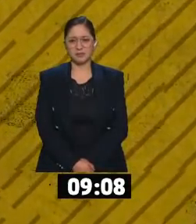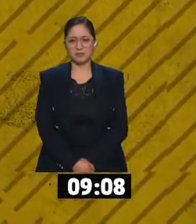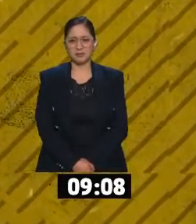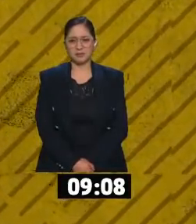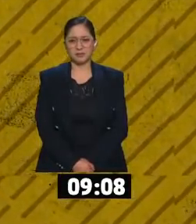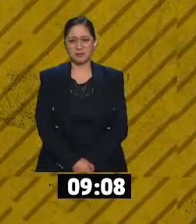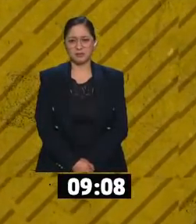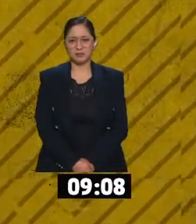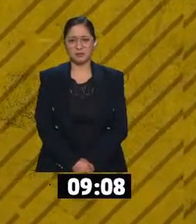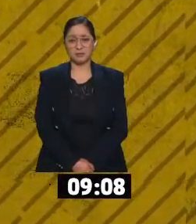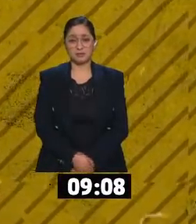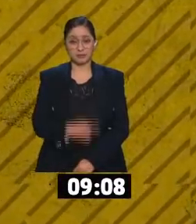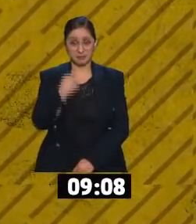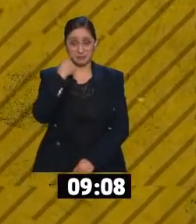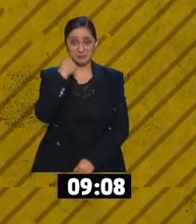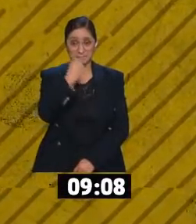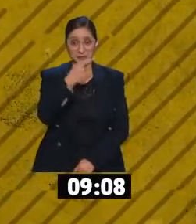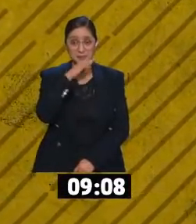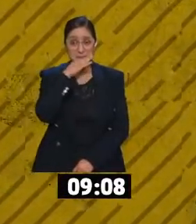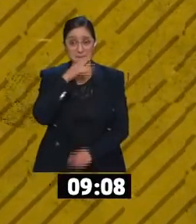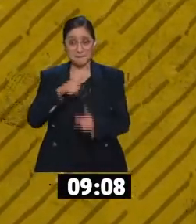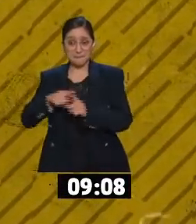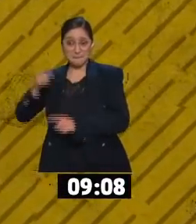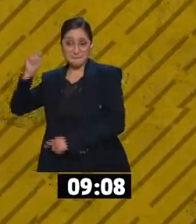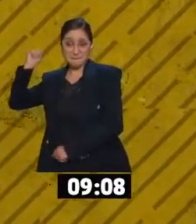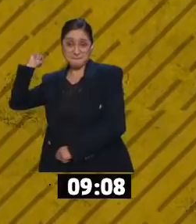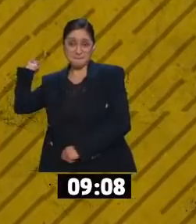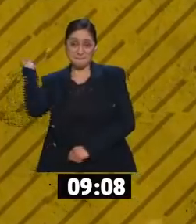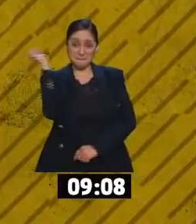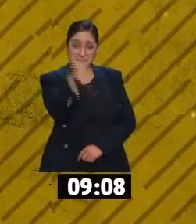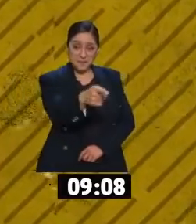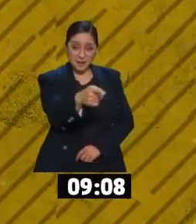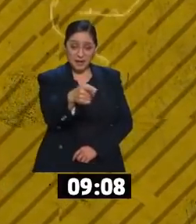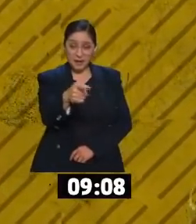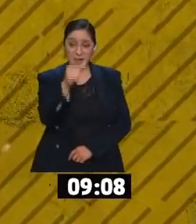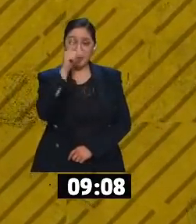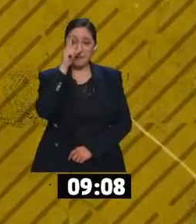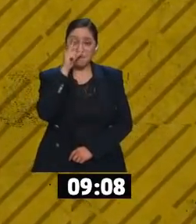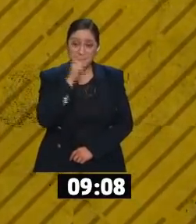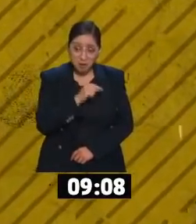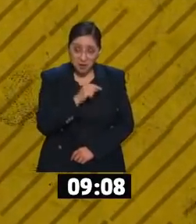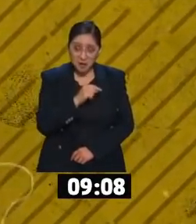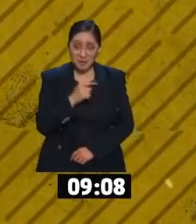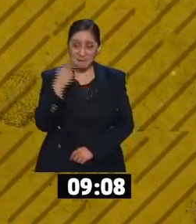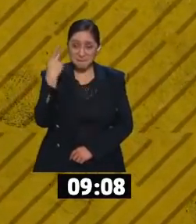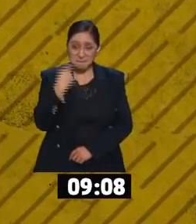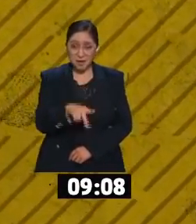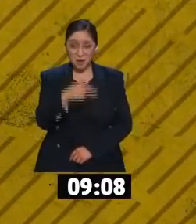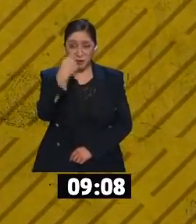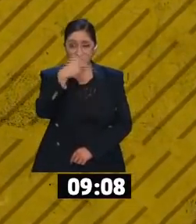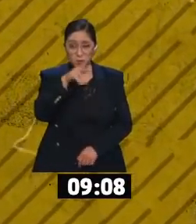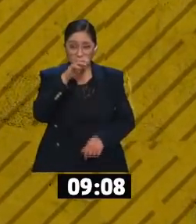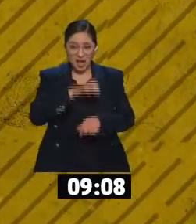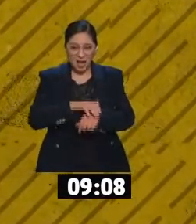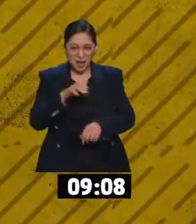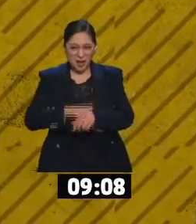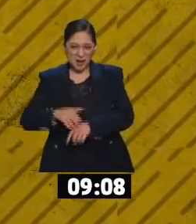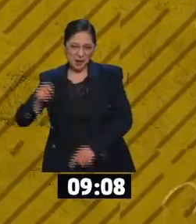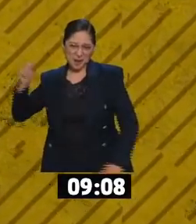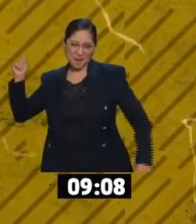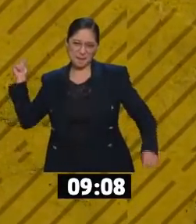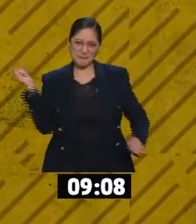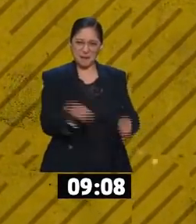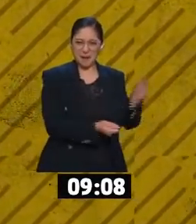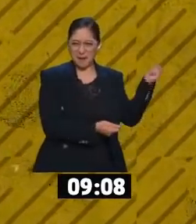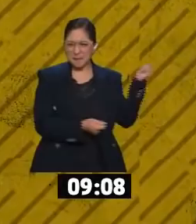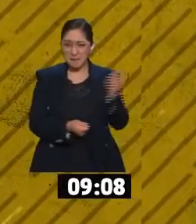¡Tómala! La Y se amiga falló, pero su amiguis Sí. le dio con todo. Y fíjate, ni